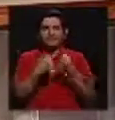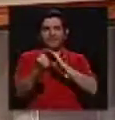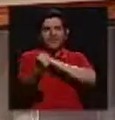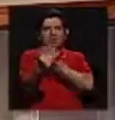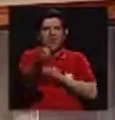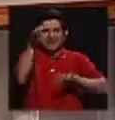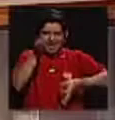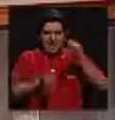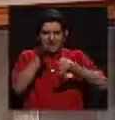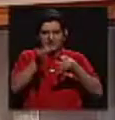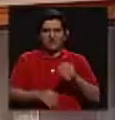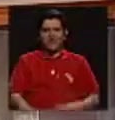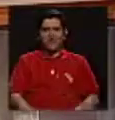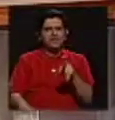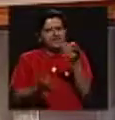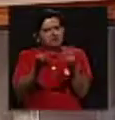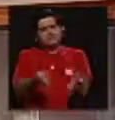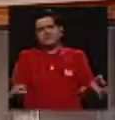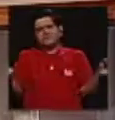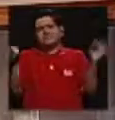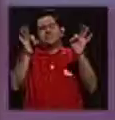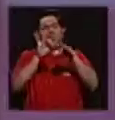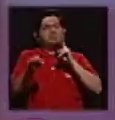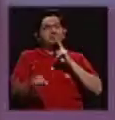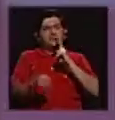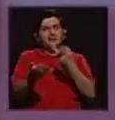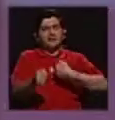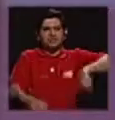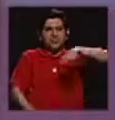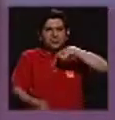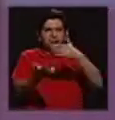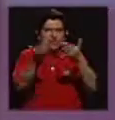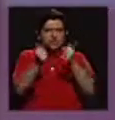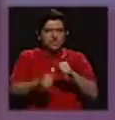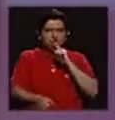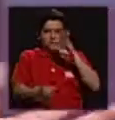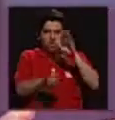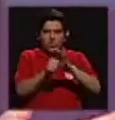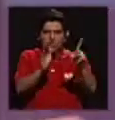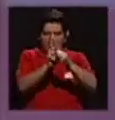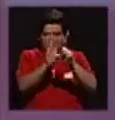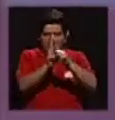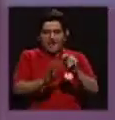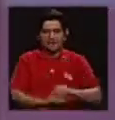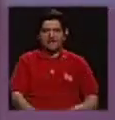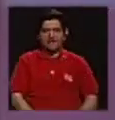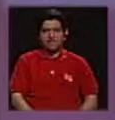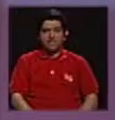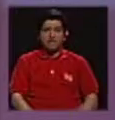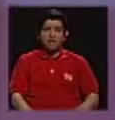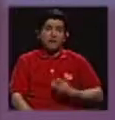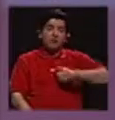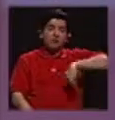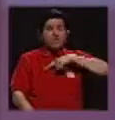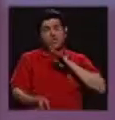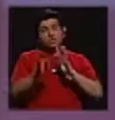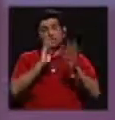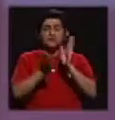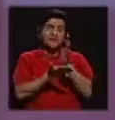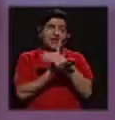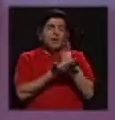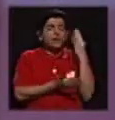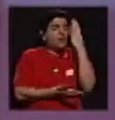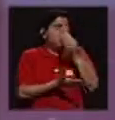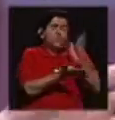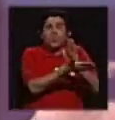Poder Judicial. Yo diría que eso es muy importante si realmente queremos hacer efectiva la ley. Si no, estamos hablando de algo que queda muy bonito